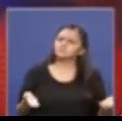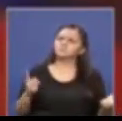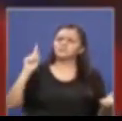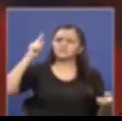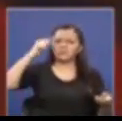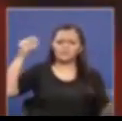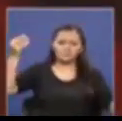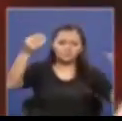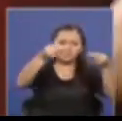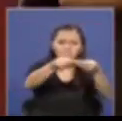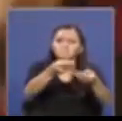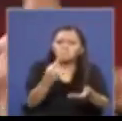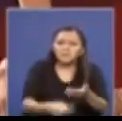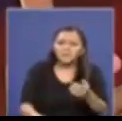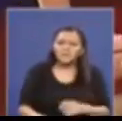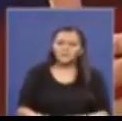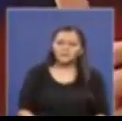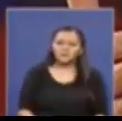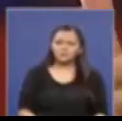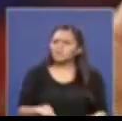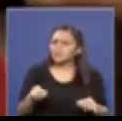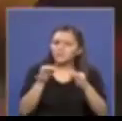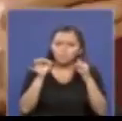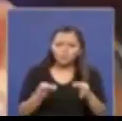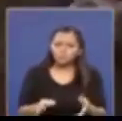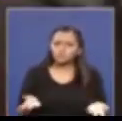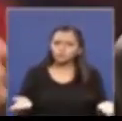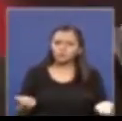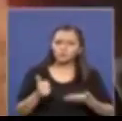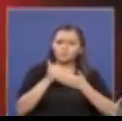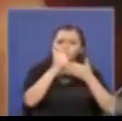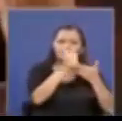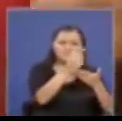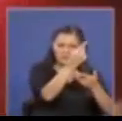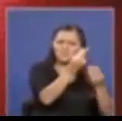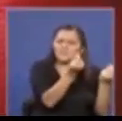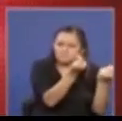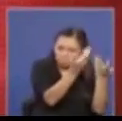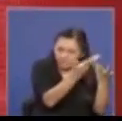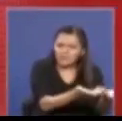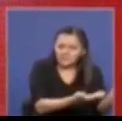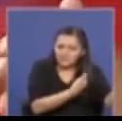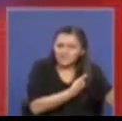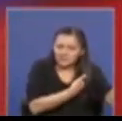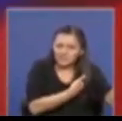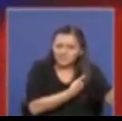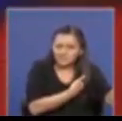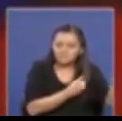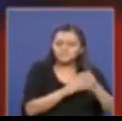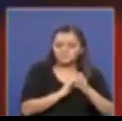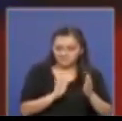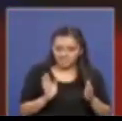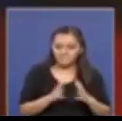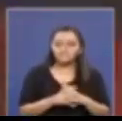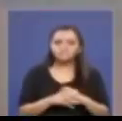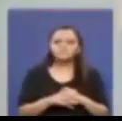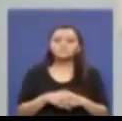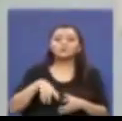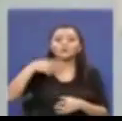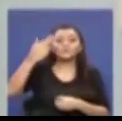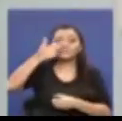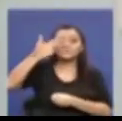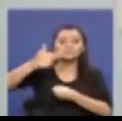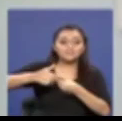tremendamente ineficientes e injustos, que beneficiaban a los que más tenían, no a los que menos tenían. Dice el industrial,